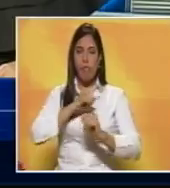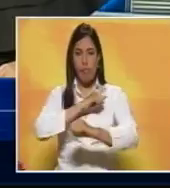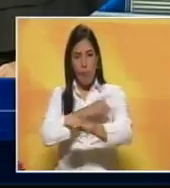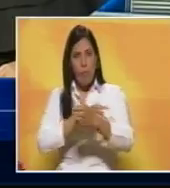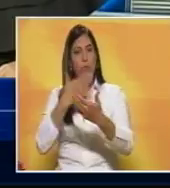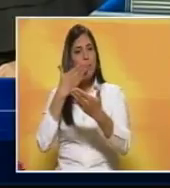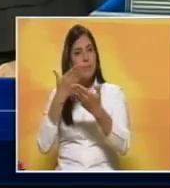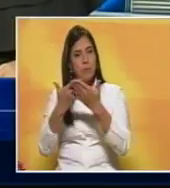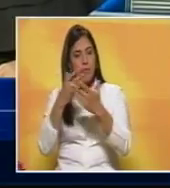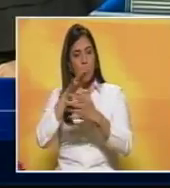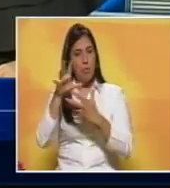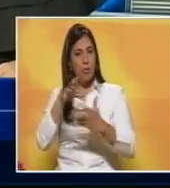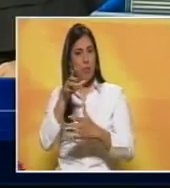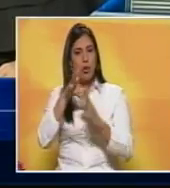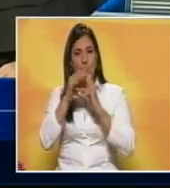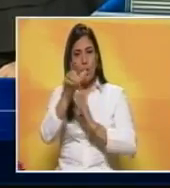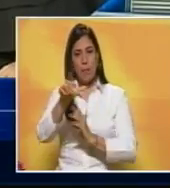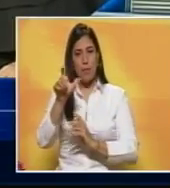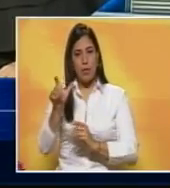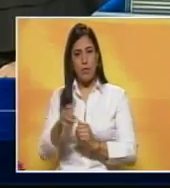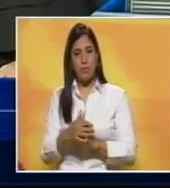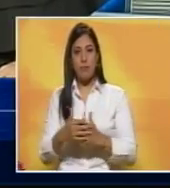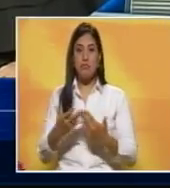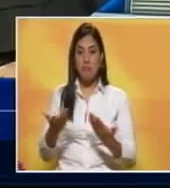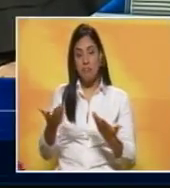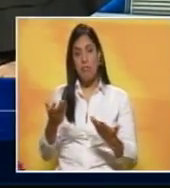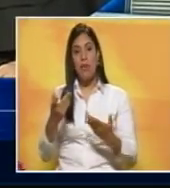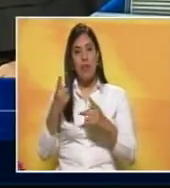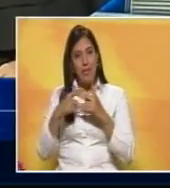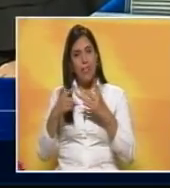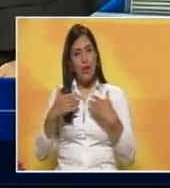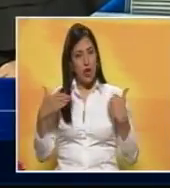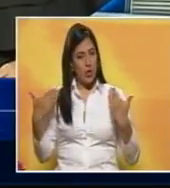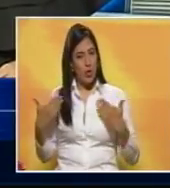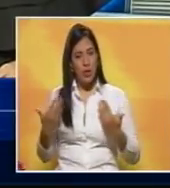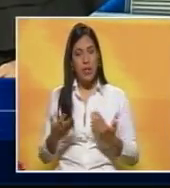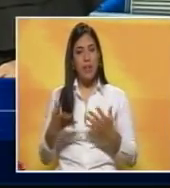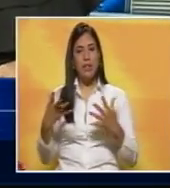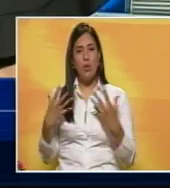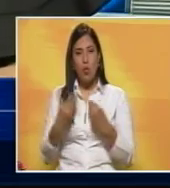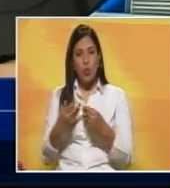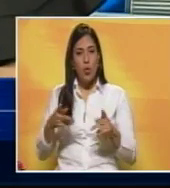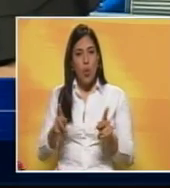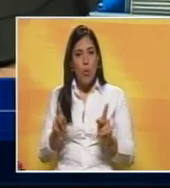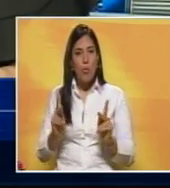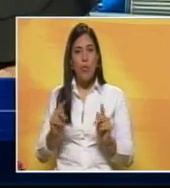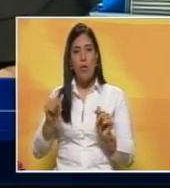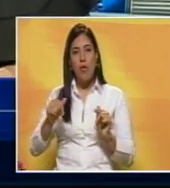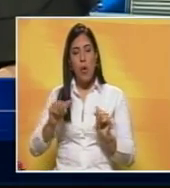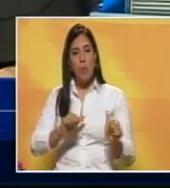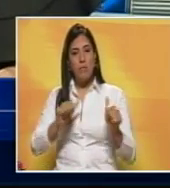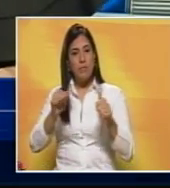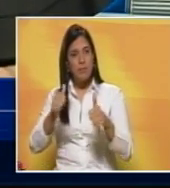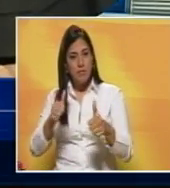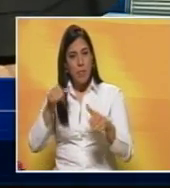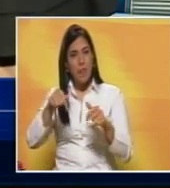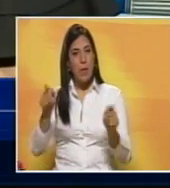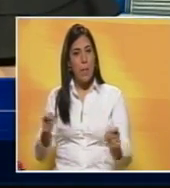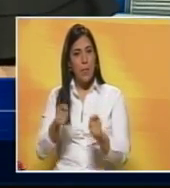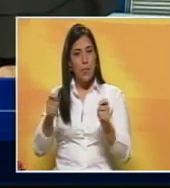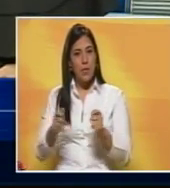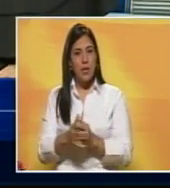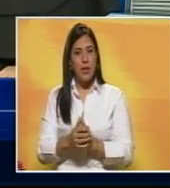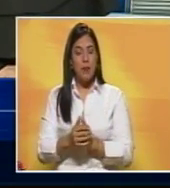valentía plantea su problema para todos nosotros. Y bueno, en general estoy contentísima con esta oportunidad, con este comienzo que tengo en este